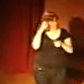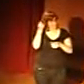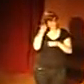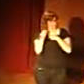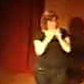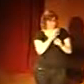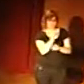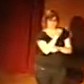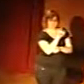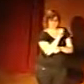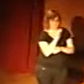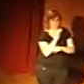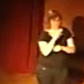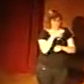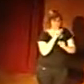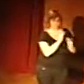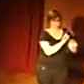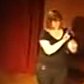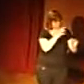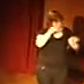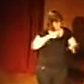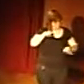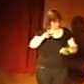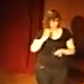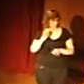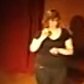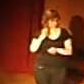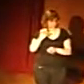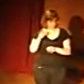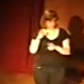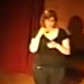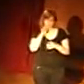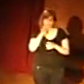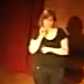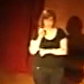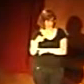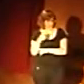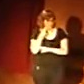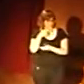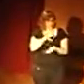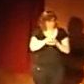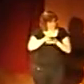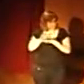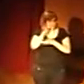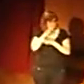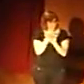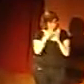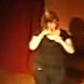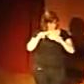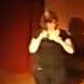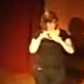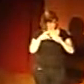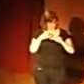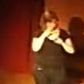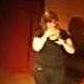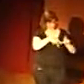antes en la presentación la coordinadora de de conservación del museo les mencionado a ustedes este catálogo de pinturas del siglo X del Museo del plado en el que